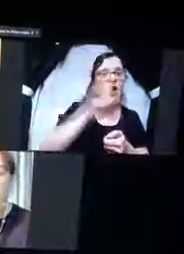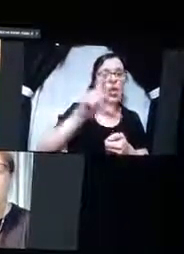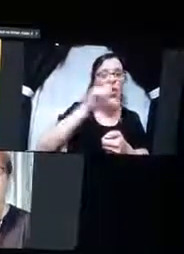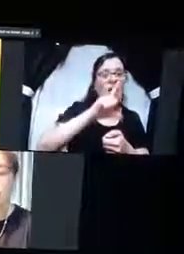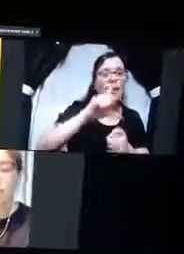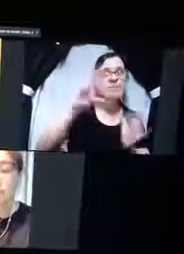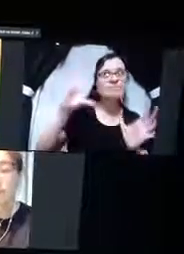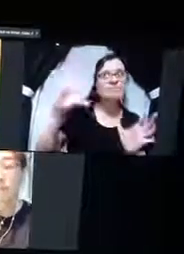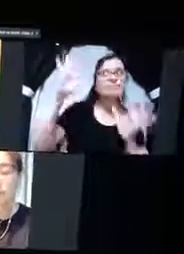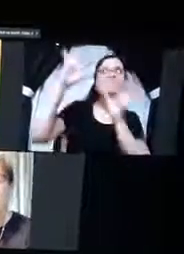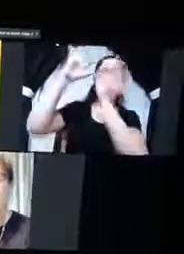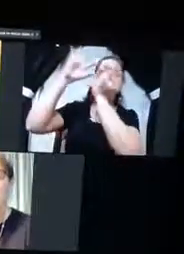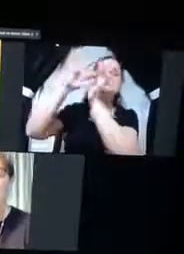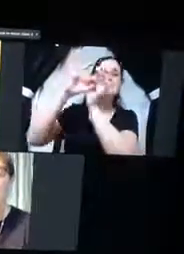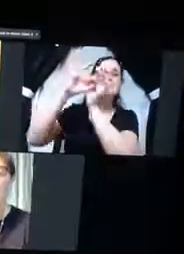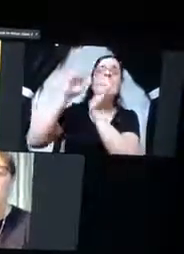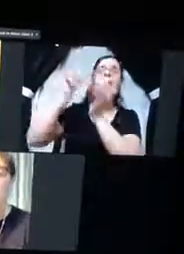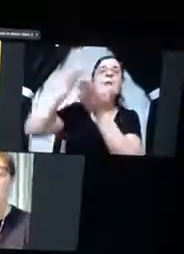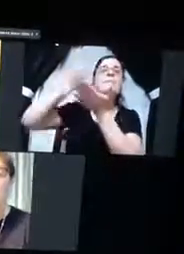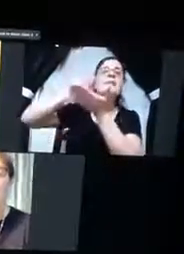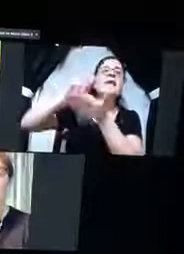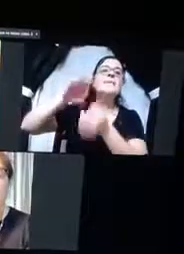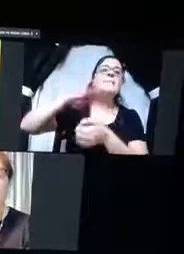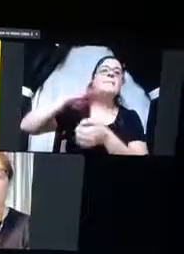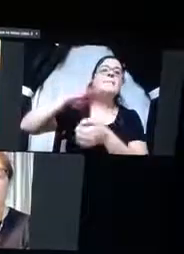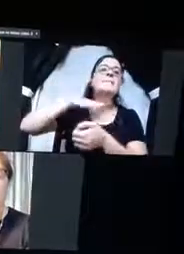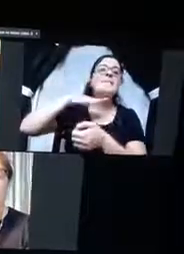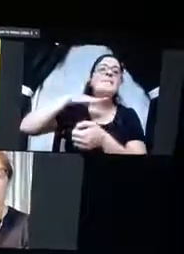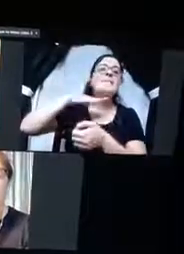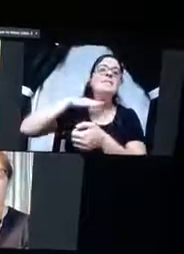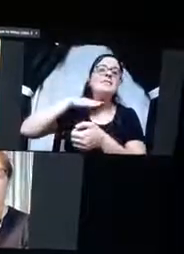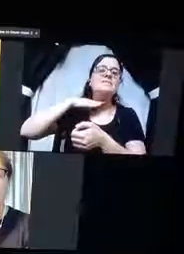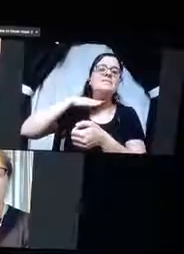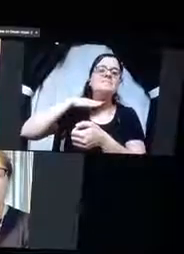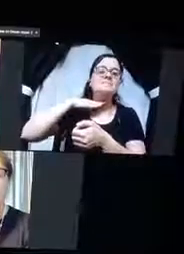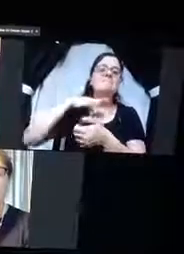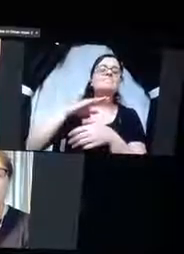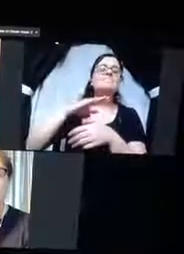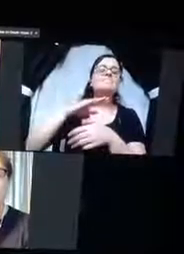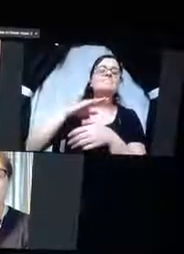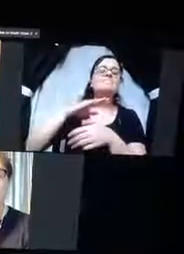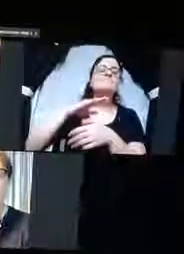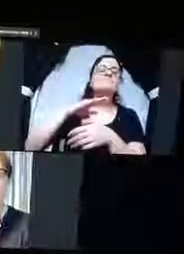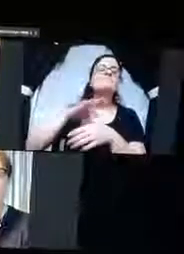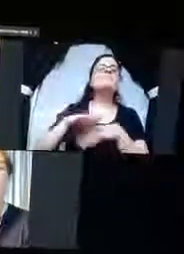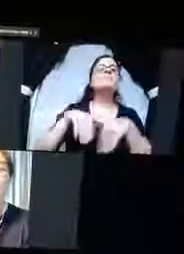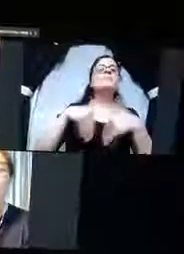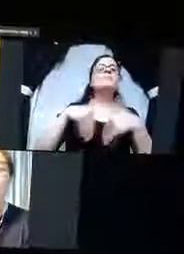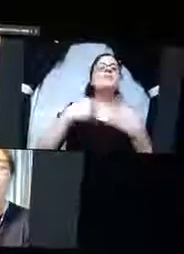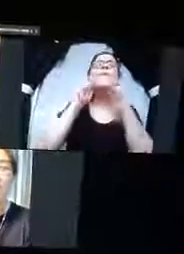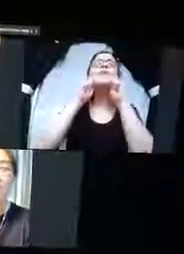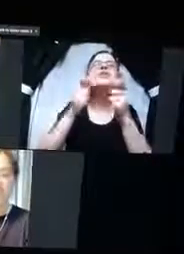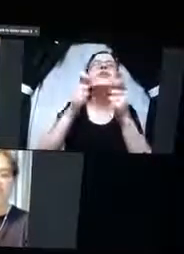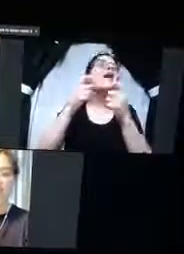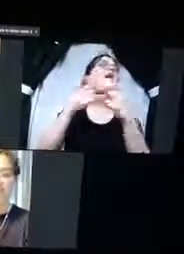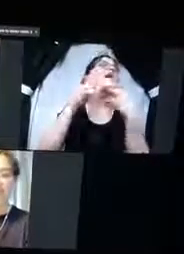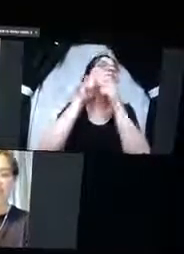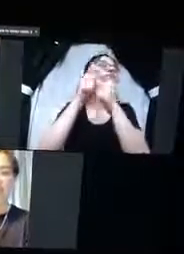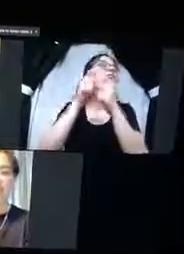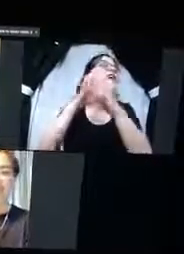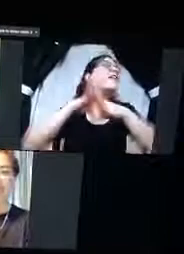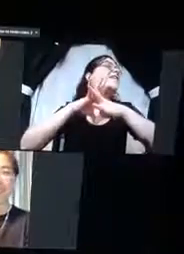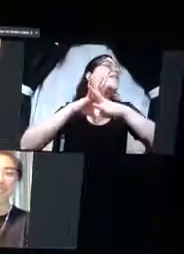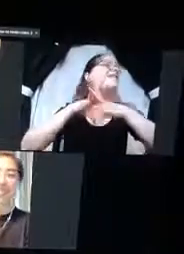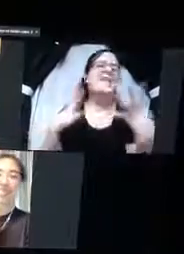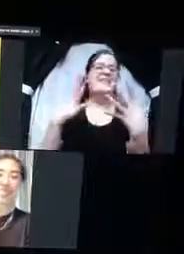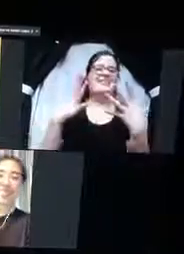logogenia, ¿sí? Acá en Argentina. Les mandamos un beso enorme a la gente de México que nos están mirando